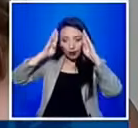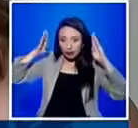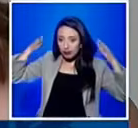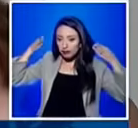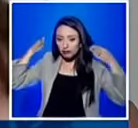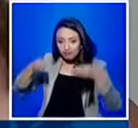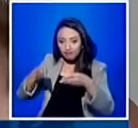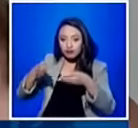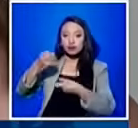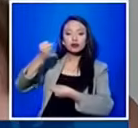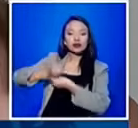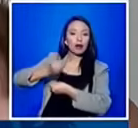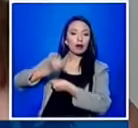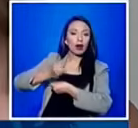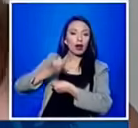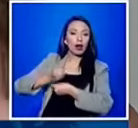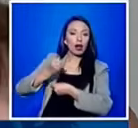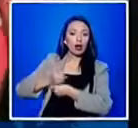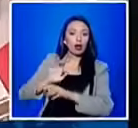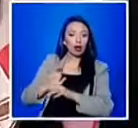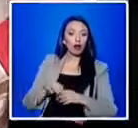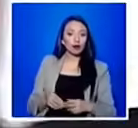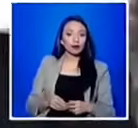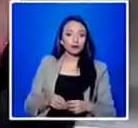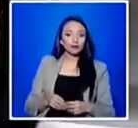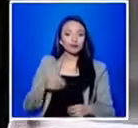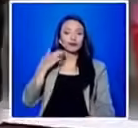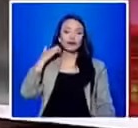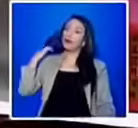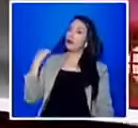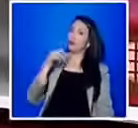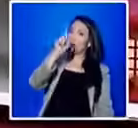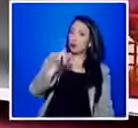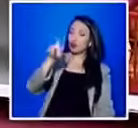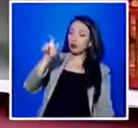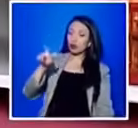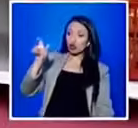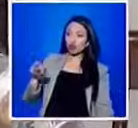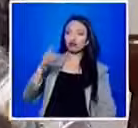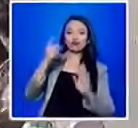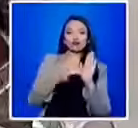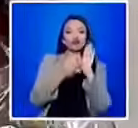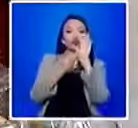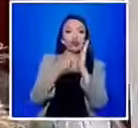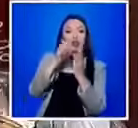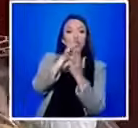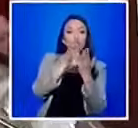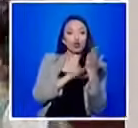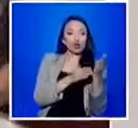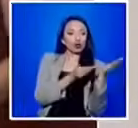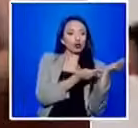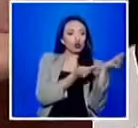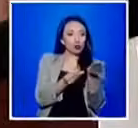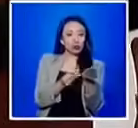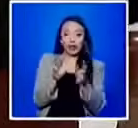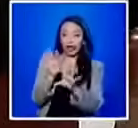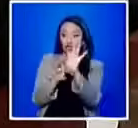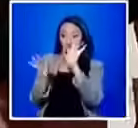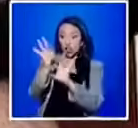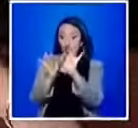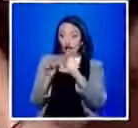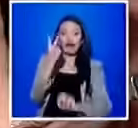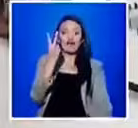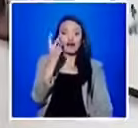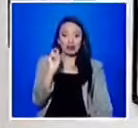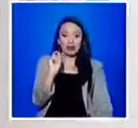a trabajar por el bienestar del resto. Cada postulante presentará un proyecto social. Se escogerán 20 que pasarán a la fase